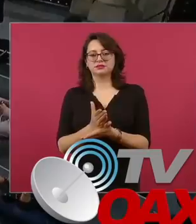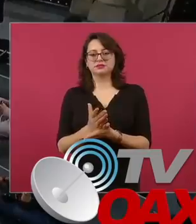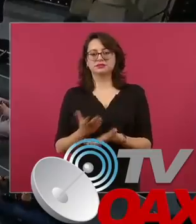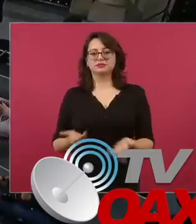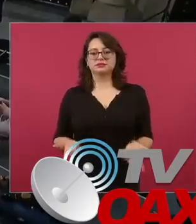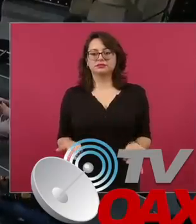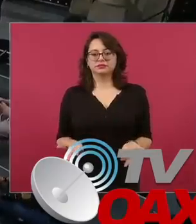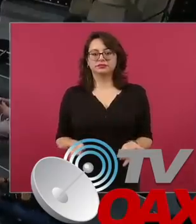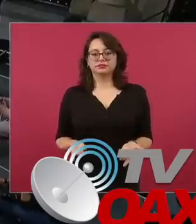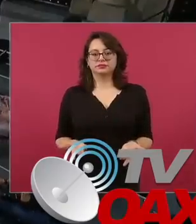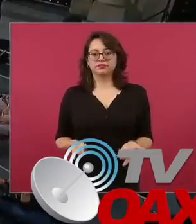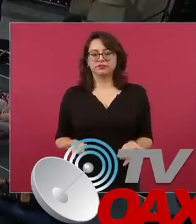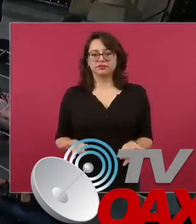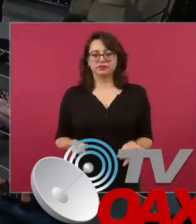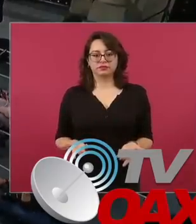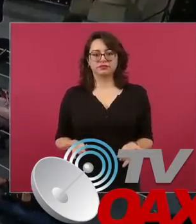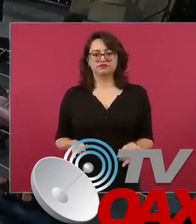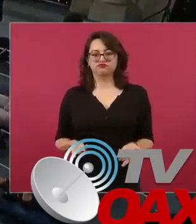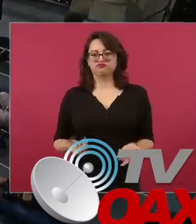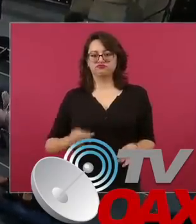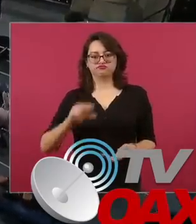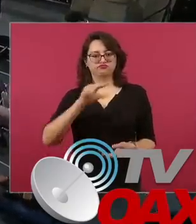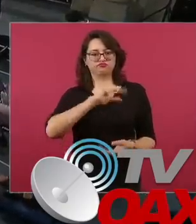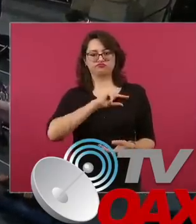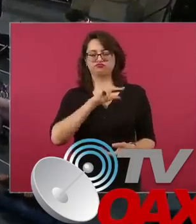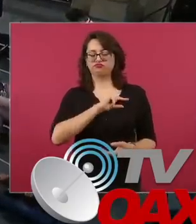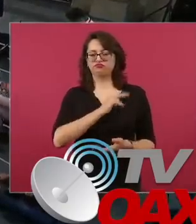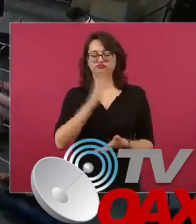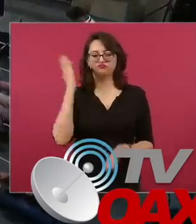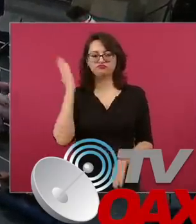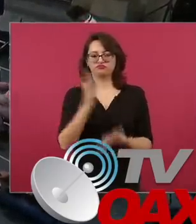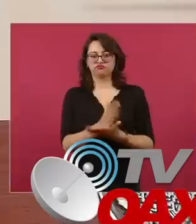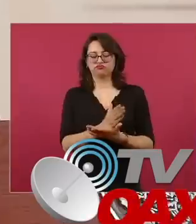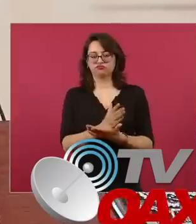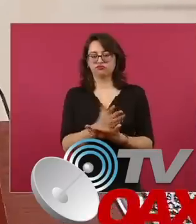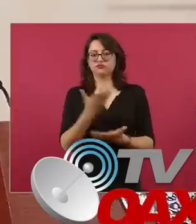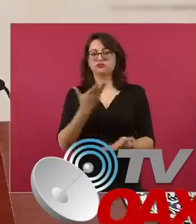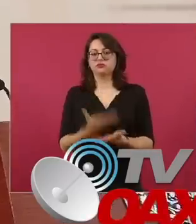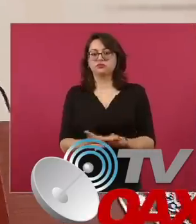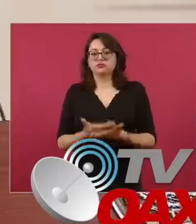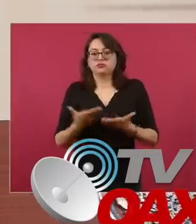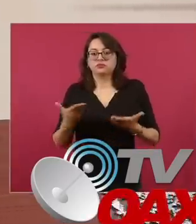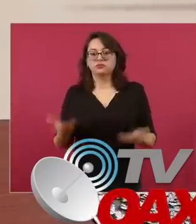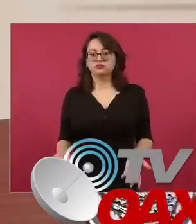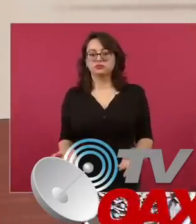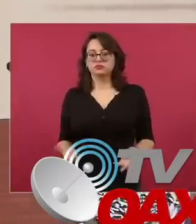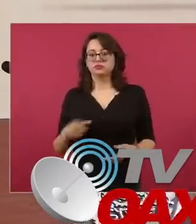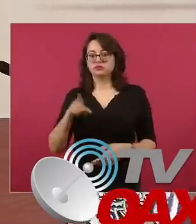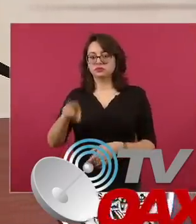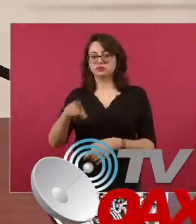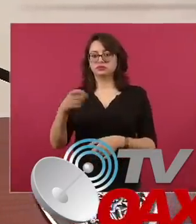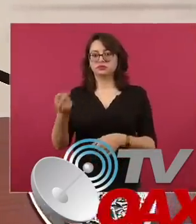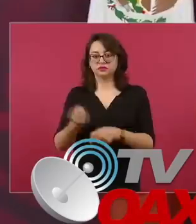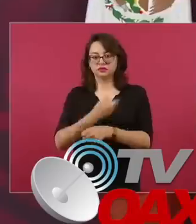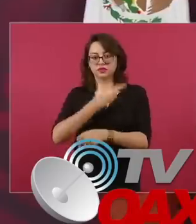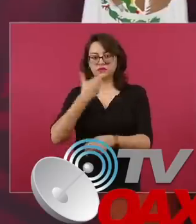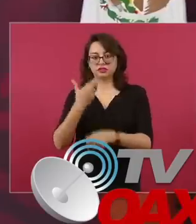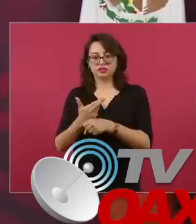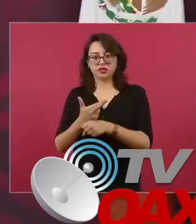Fue detener, frenar la privatización. Entonces, pues esa secretaría tiene